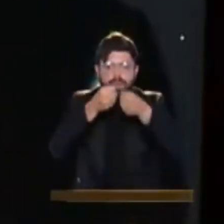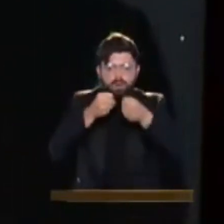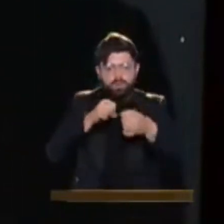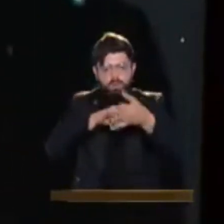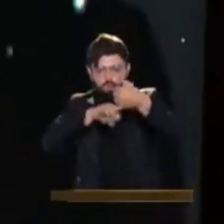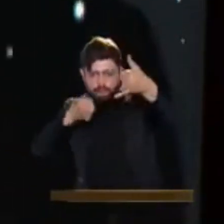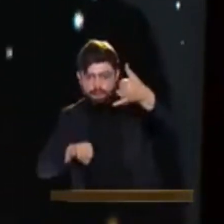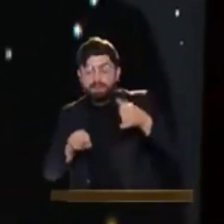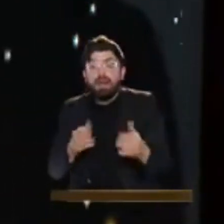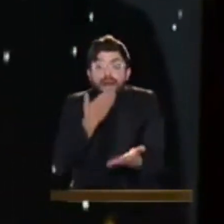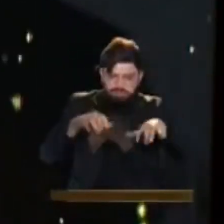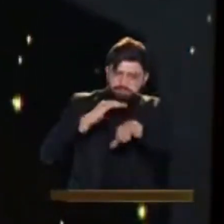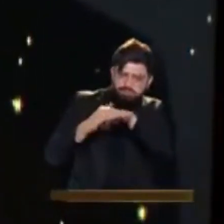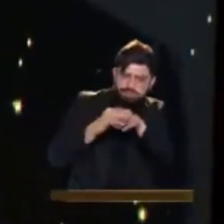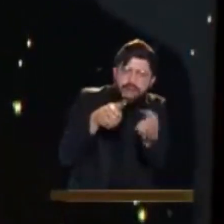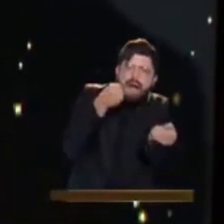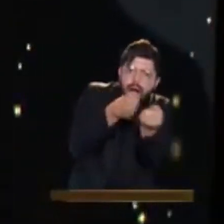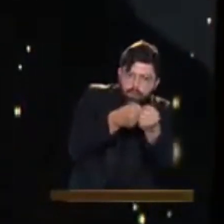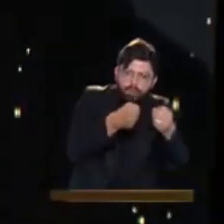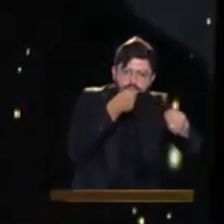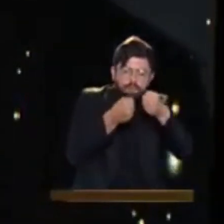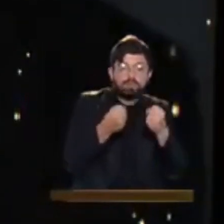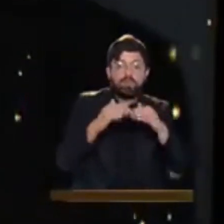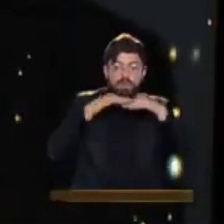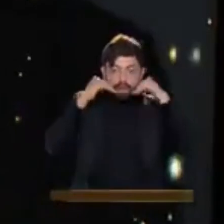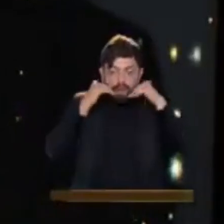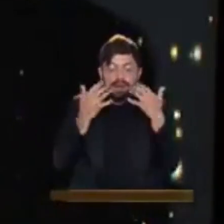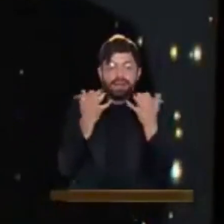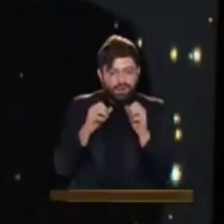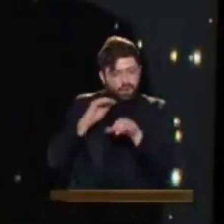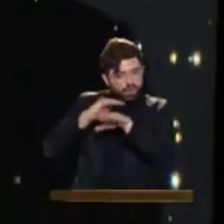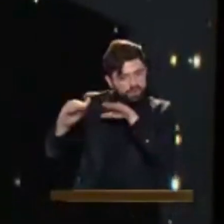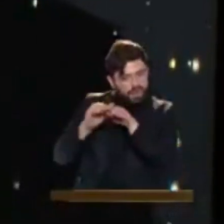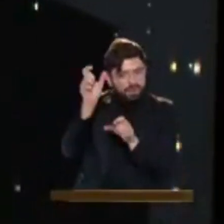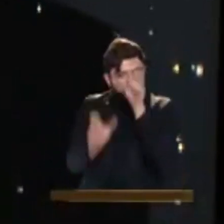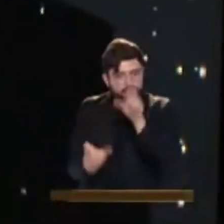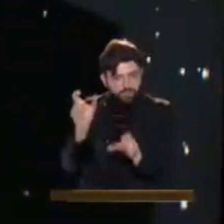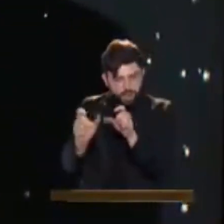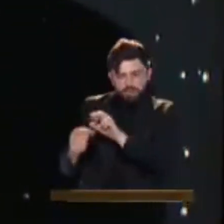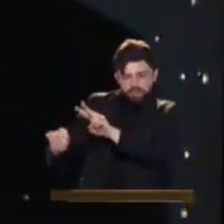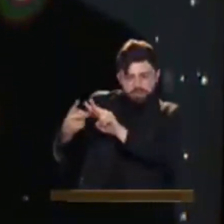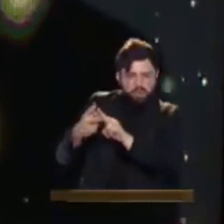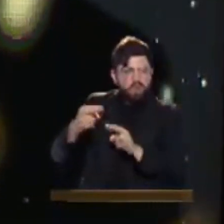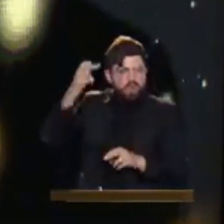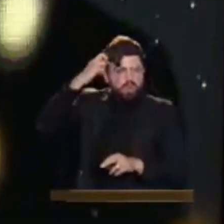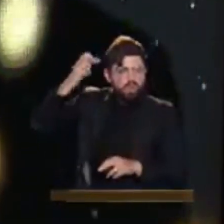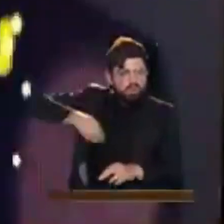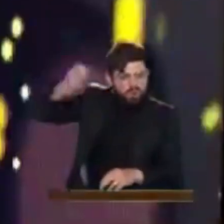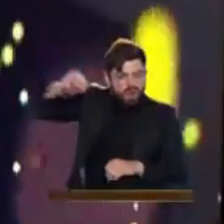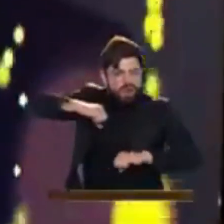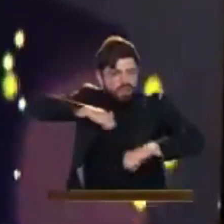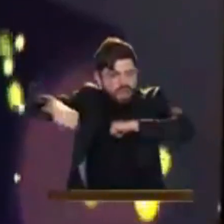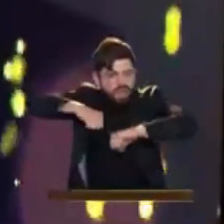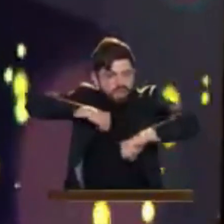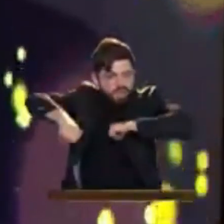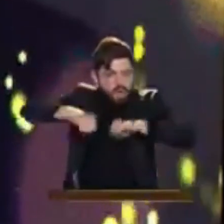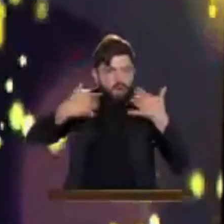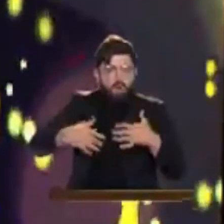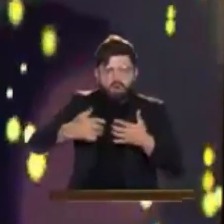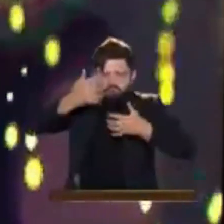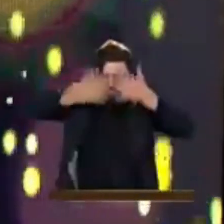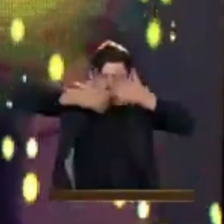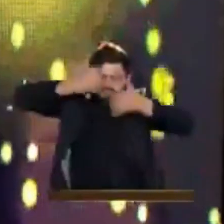de reconocimiento. Quiero invitarlos a conocer ahora a las personas que con gran profesionalismo y dedicación pues han